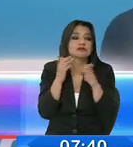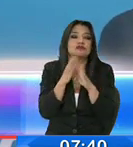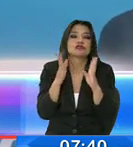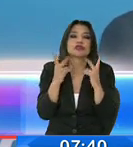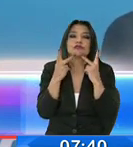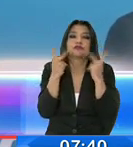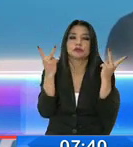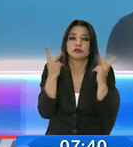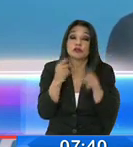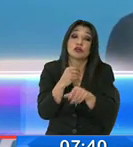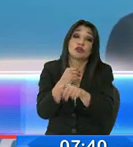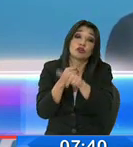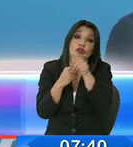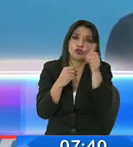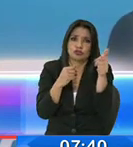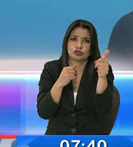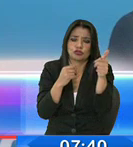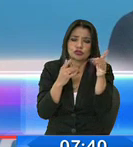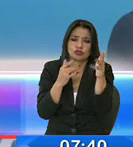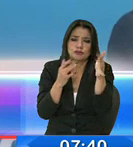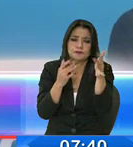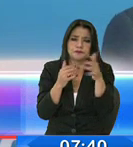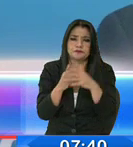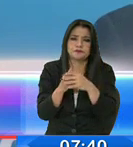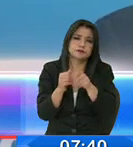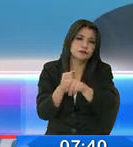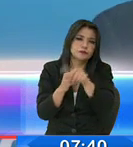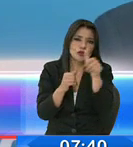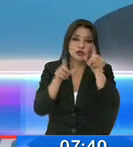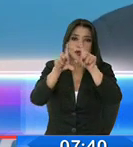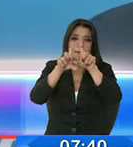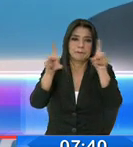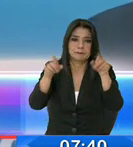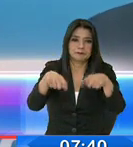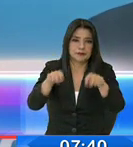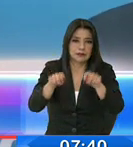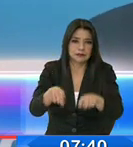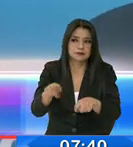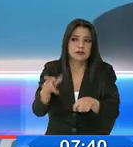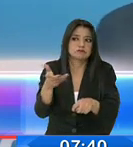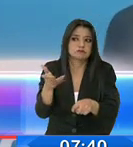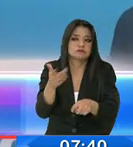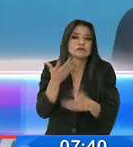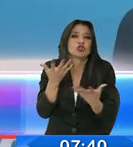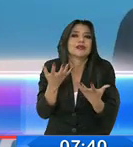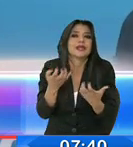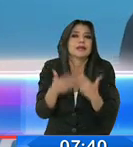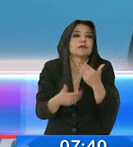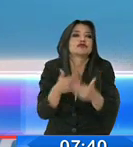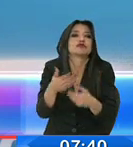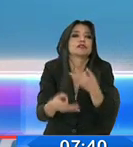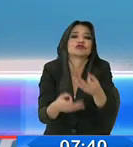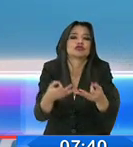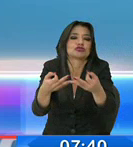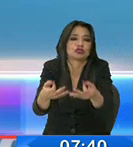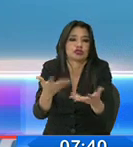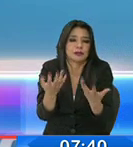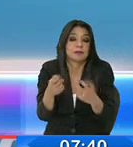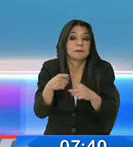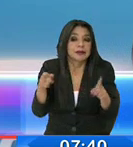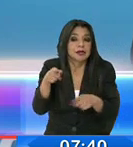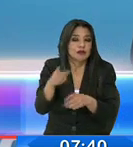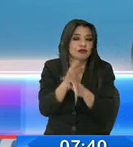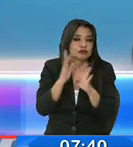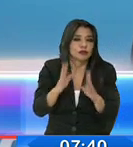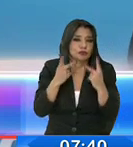los los contratistas no tienen este interés de dilatar el proceso pero en cambio si los que son